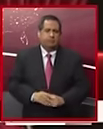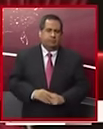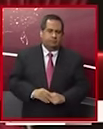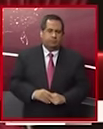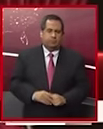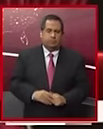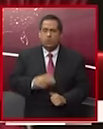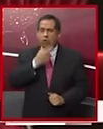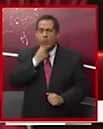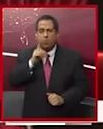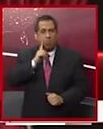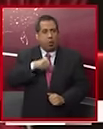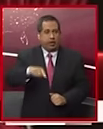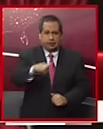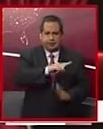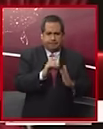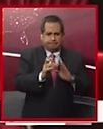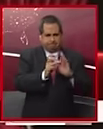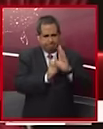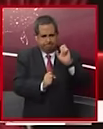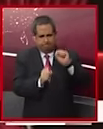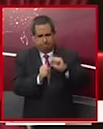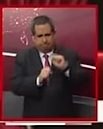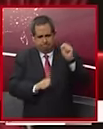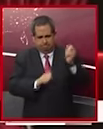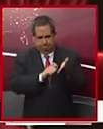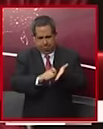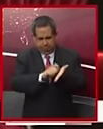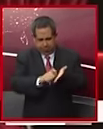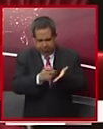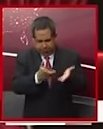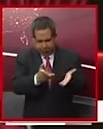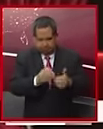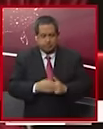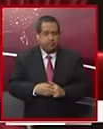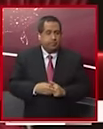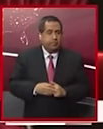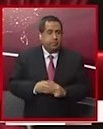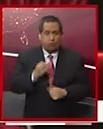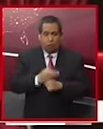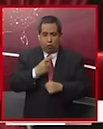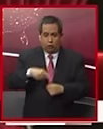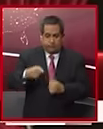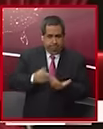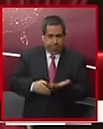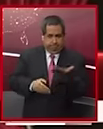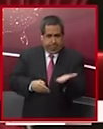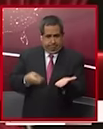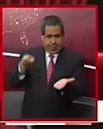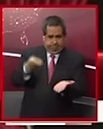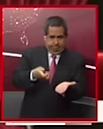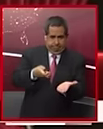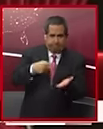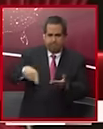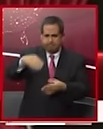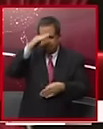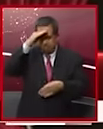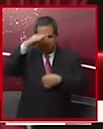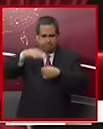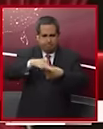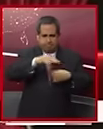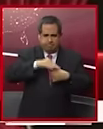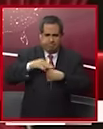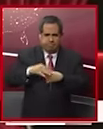Señoras y señores constituyentes, el proyecto que hoy está en discusión y votación seguramente podrá